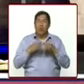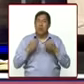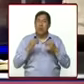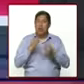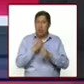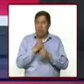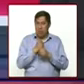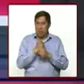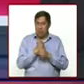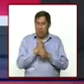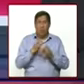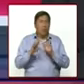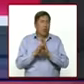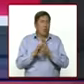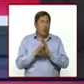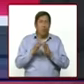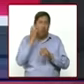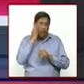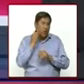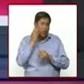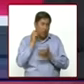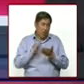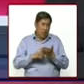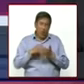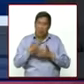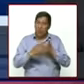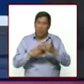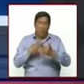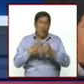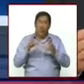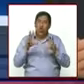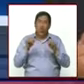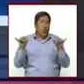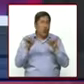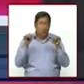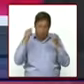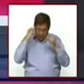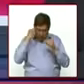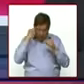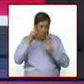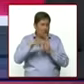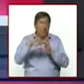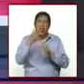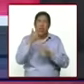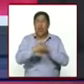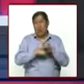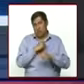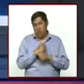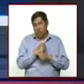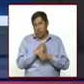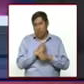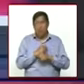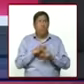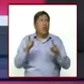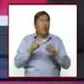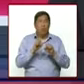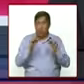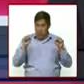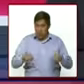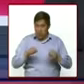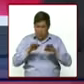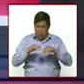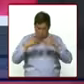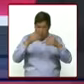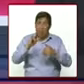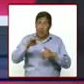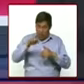laboral. Expertos aseguran que esta tecnología no podrá imitar el pensamiento humano hasta después de 10 años. Aunque los sistemas de